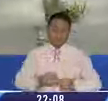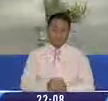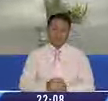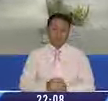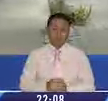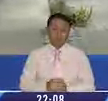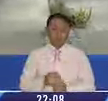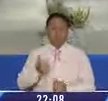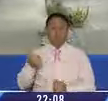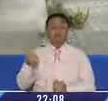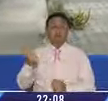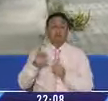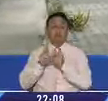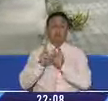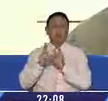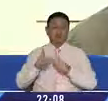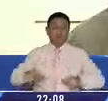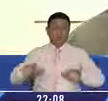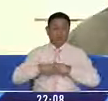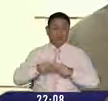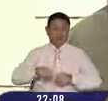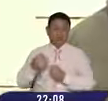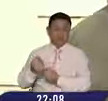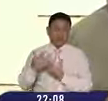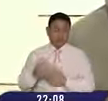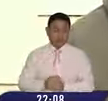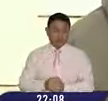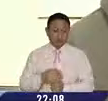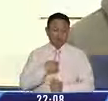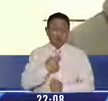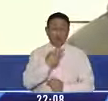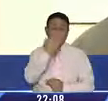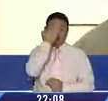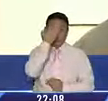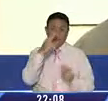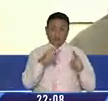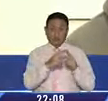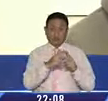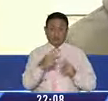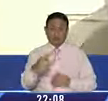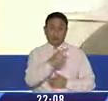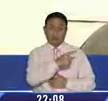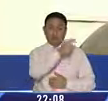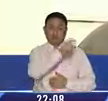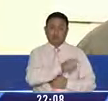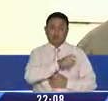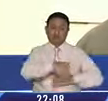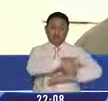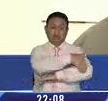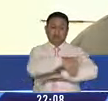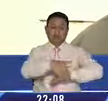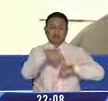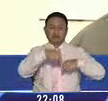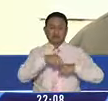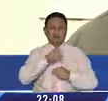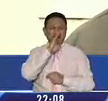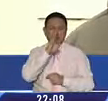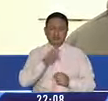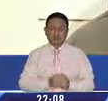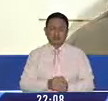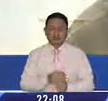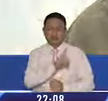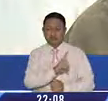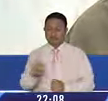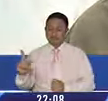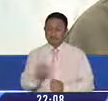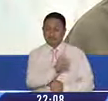sí lo hicieron fueron los vecinos del sector. Pero sí conozco que aquí dentro viven los indigentes. Ya aquí son acostumbrados a que salen y